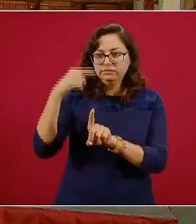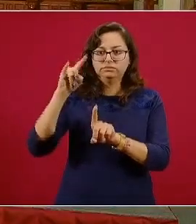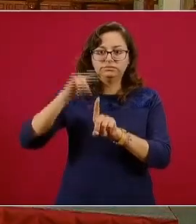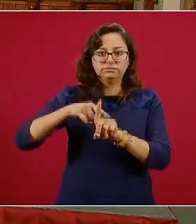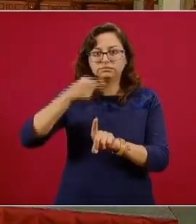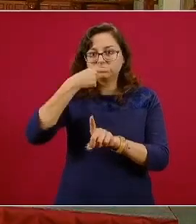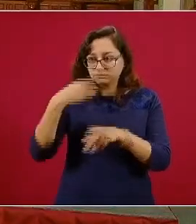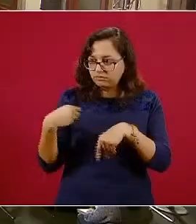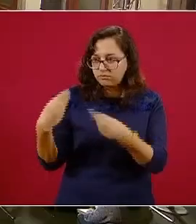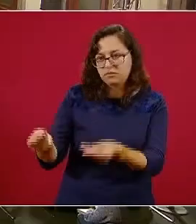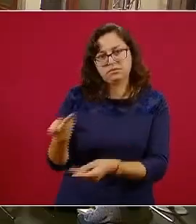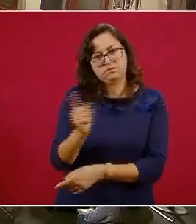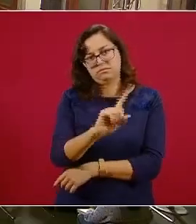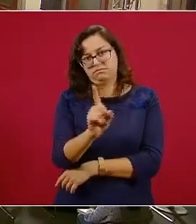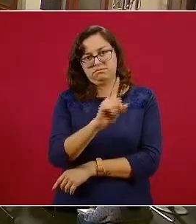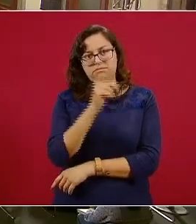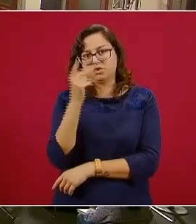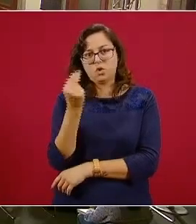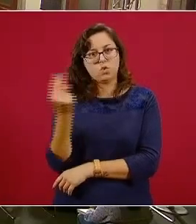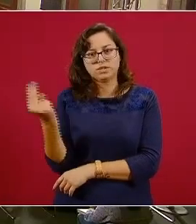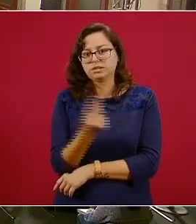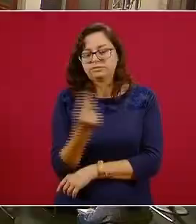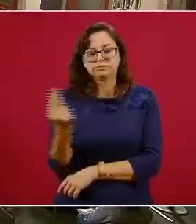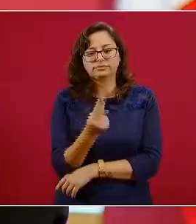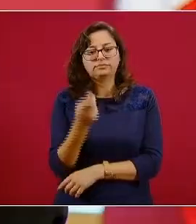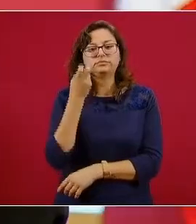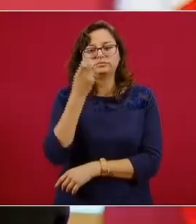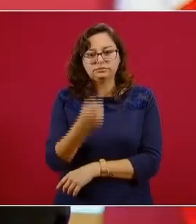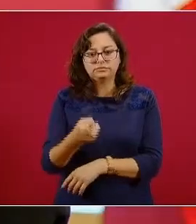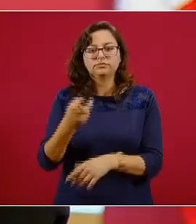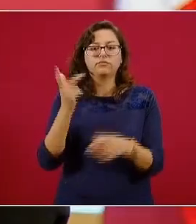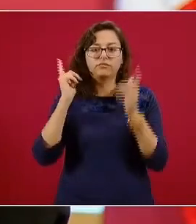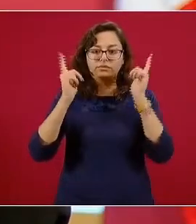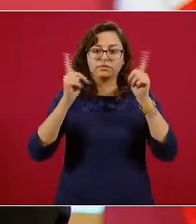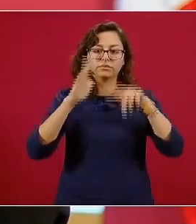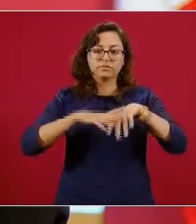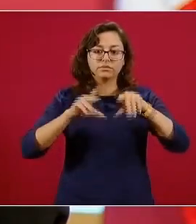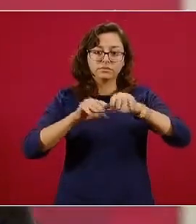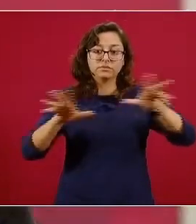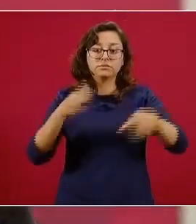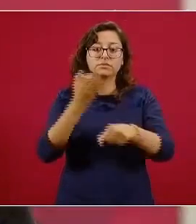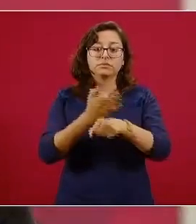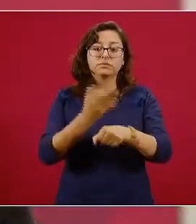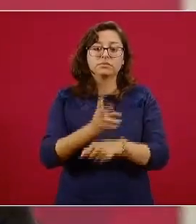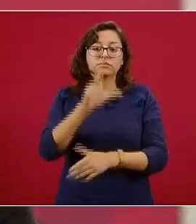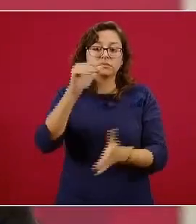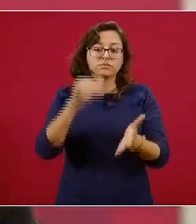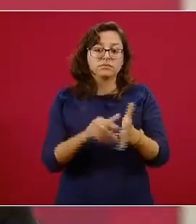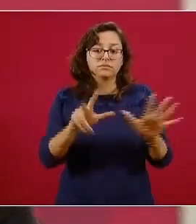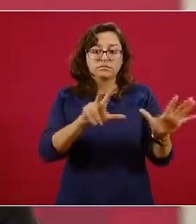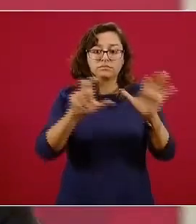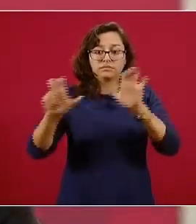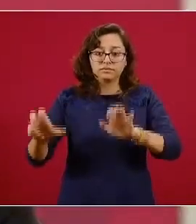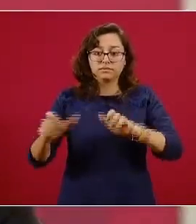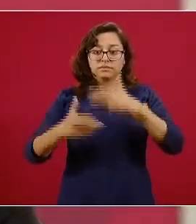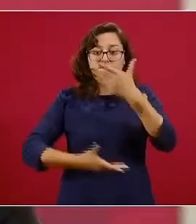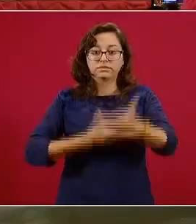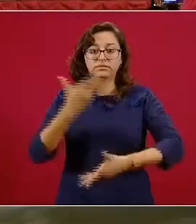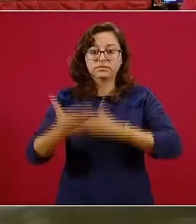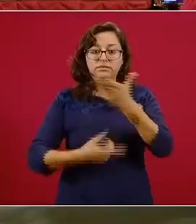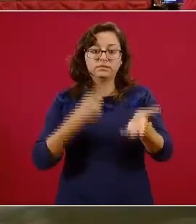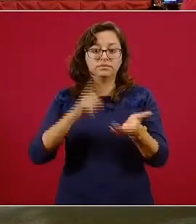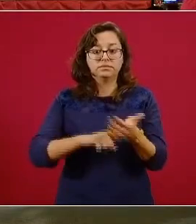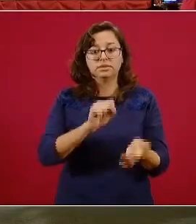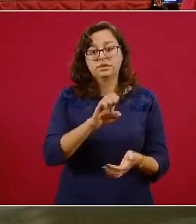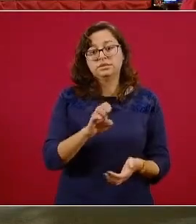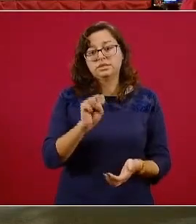disponibles, y esperamos ampliar esta red, que es de 2.800 servicios que dependen de la Secretaría de